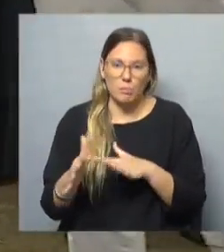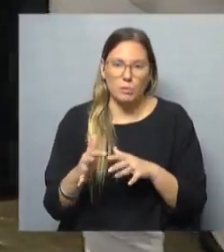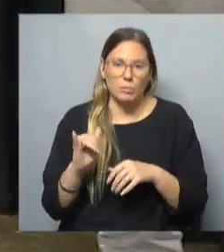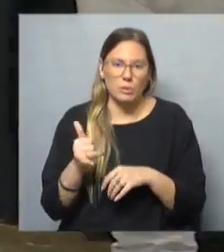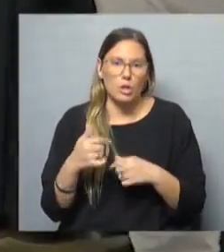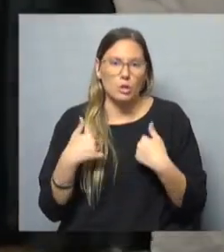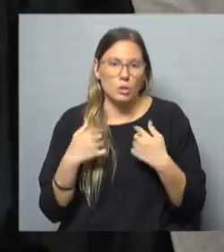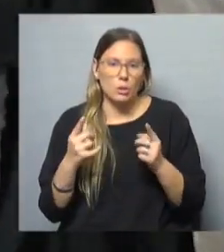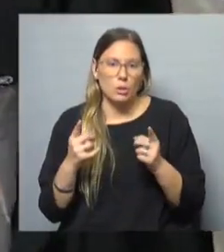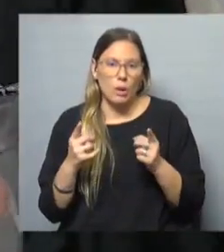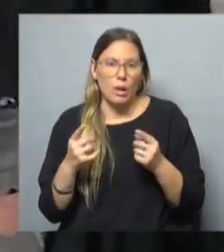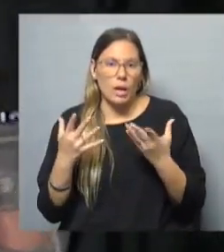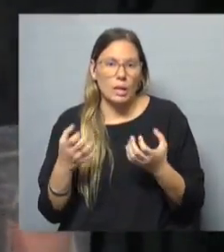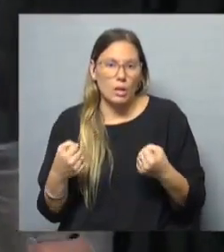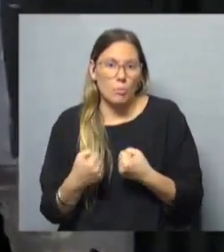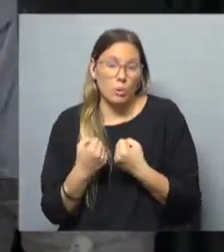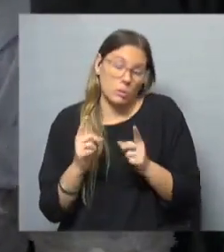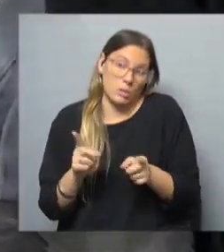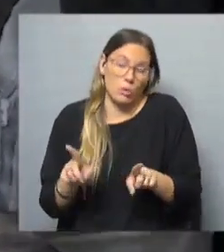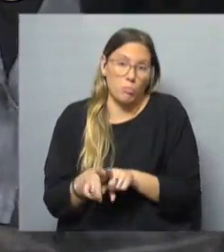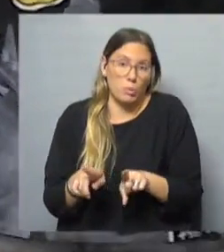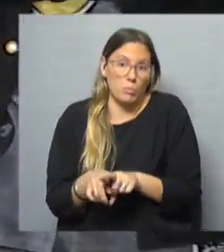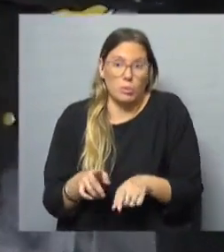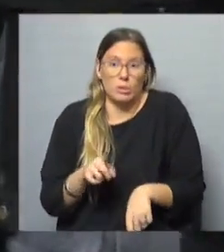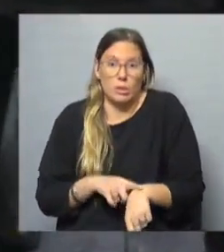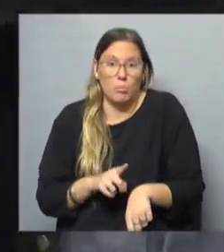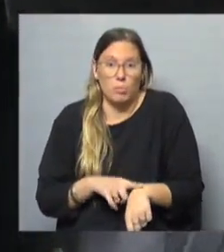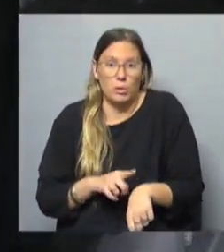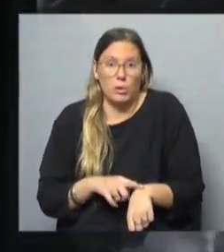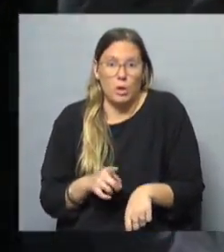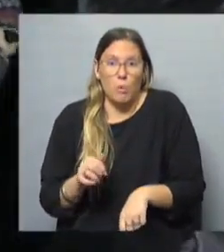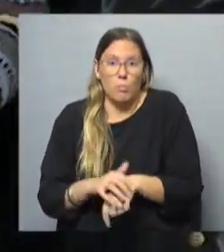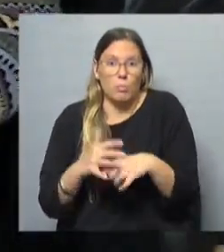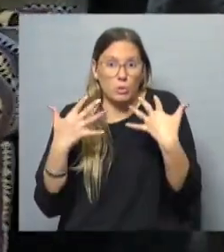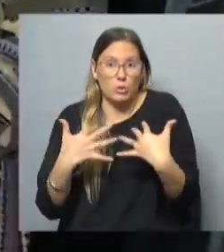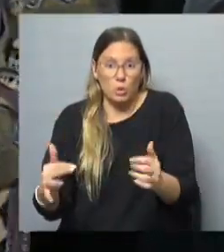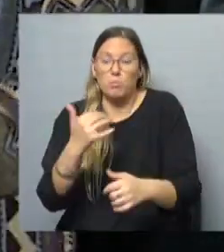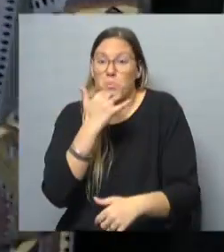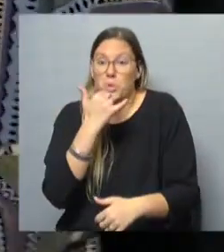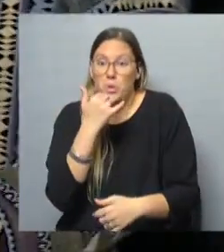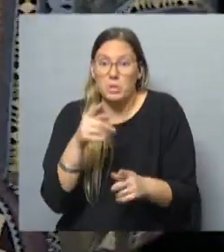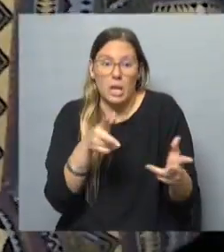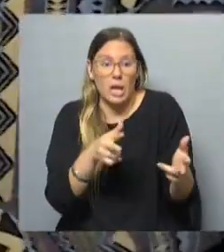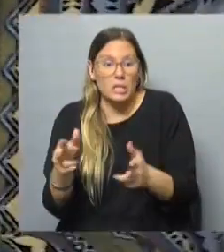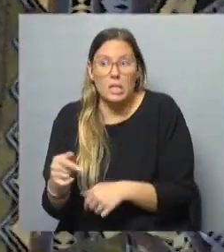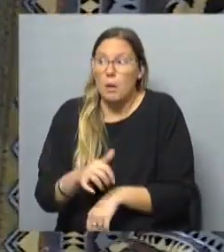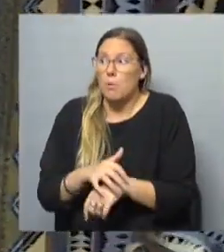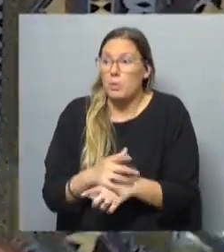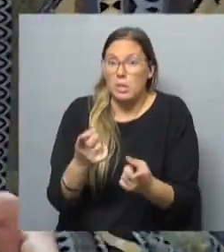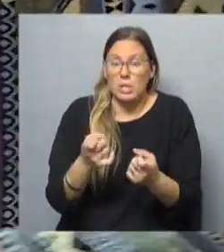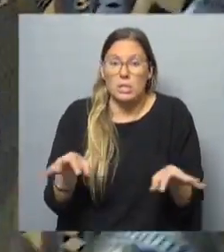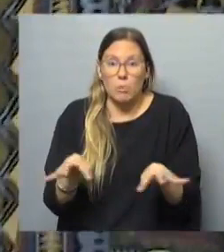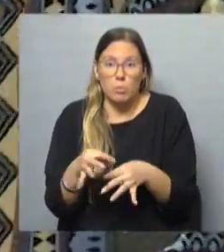sea, yo también estoy, quieras o no, improvisando con ellos, porque a la hora del momento del show, yo no sé qué escenas van a ir, qué momentos van a ir, por